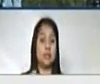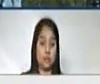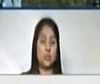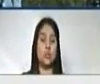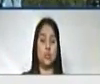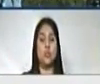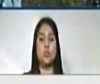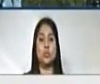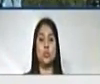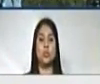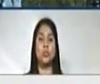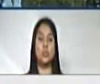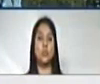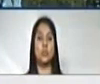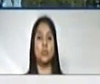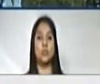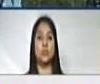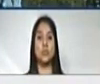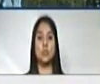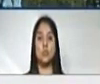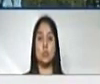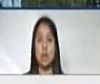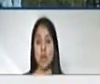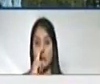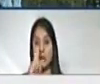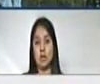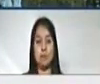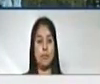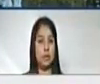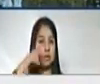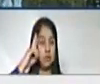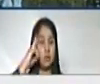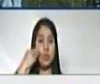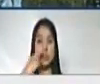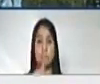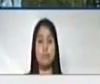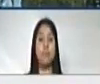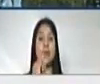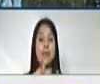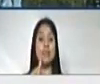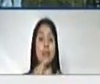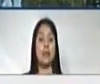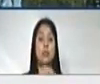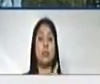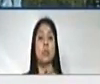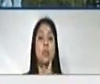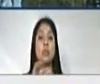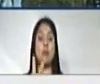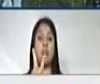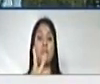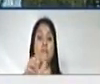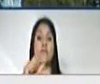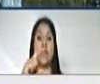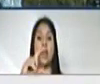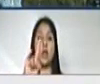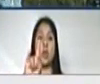todos en el mundo están clamando por obtener esta vacuna contra este virus que ha paralizado al mundo entero.